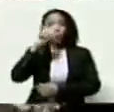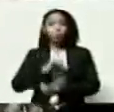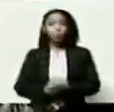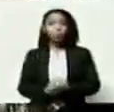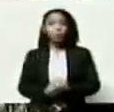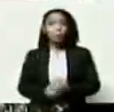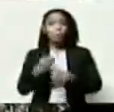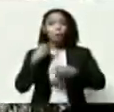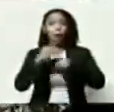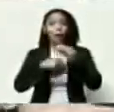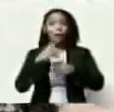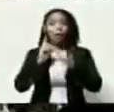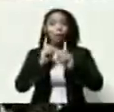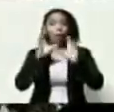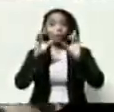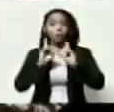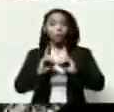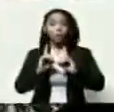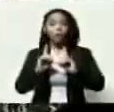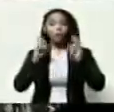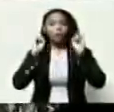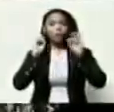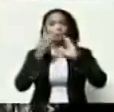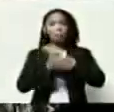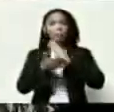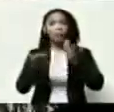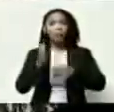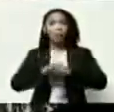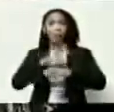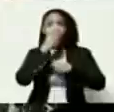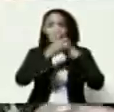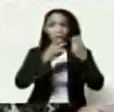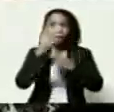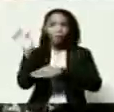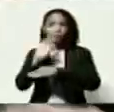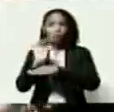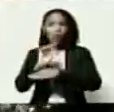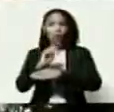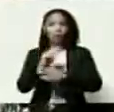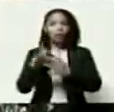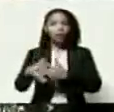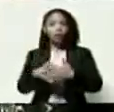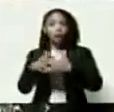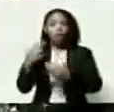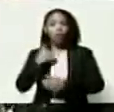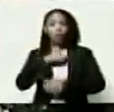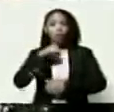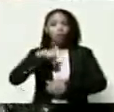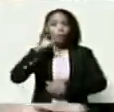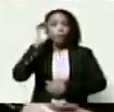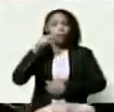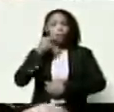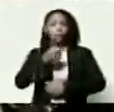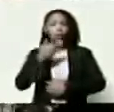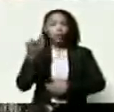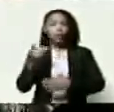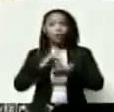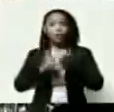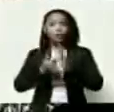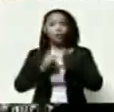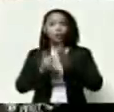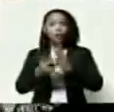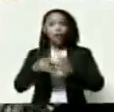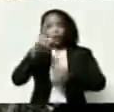tomar algunas decisiones. En relación a lo que ha sido la visita de los funcionarios norteamericanos a nuestro país, ha dicho que significa